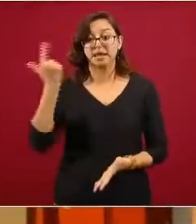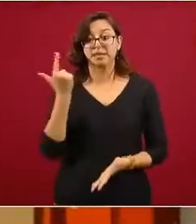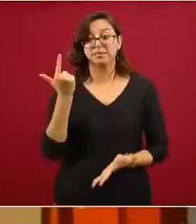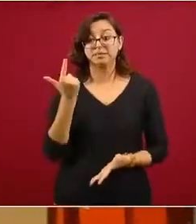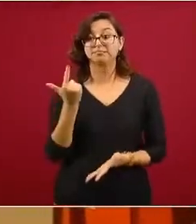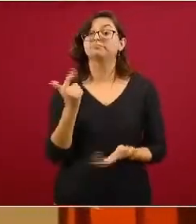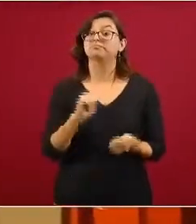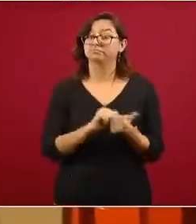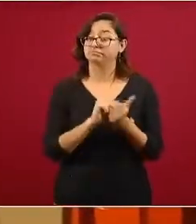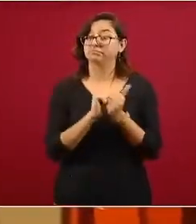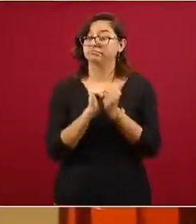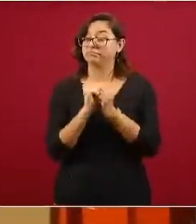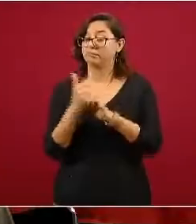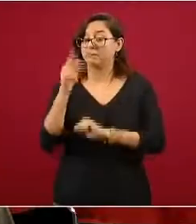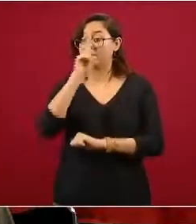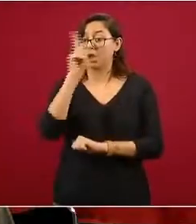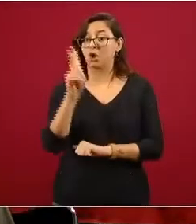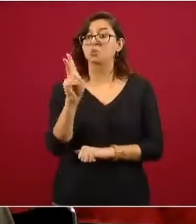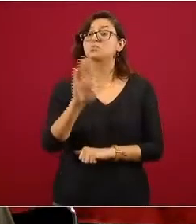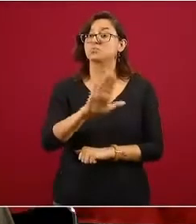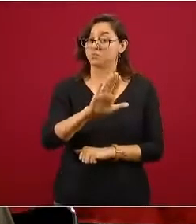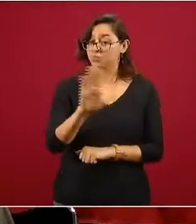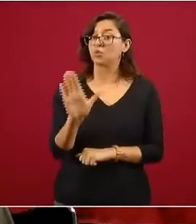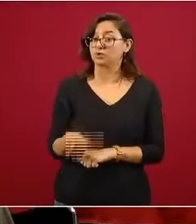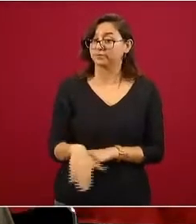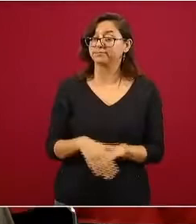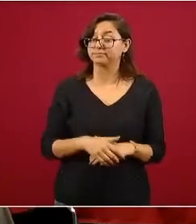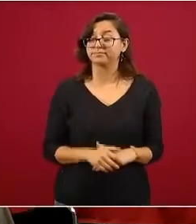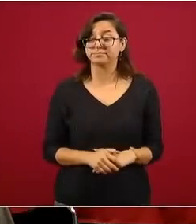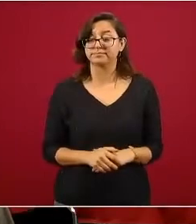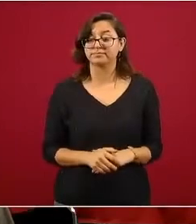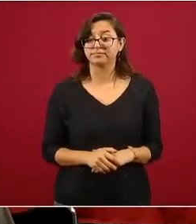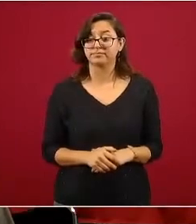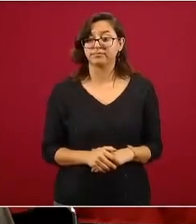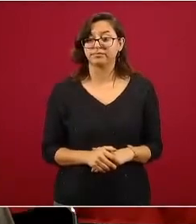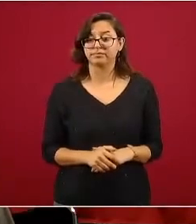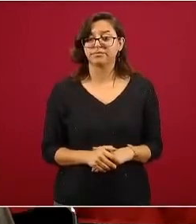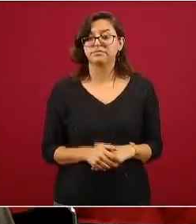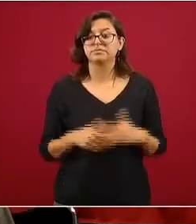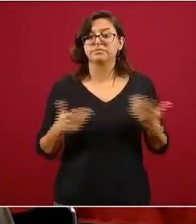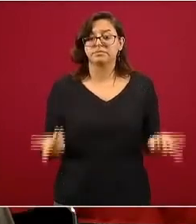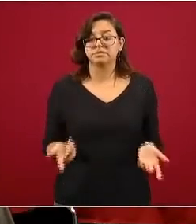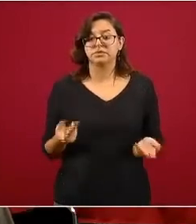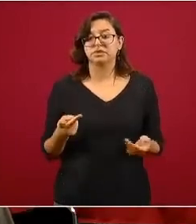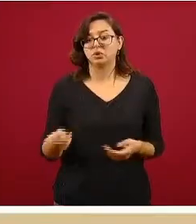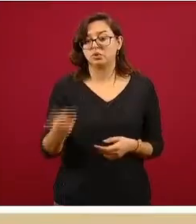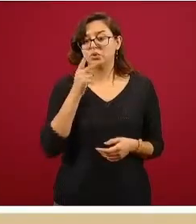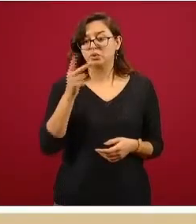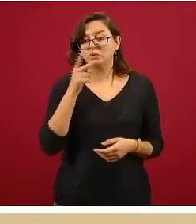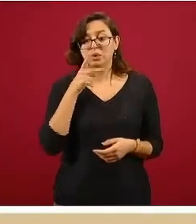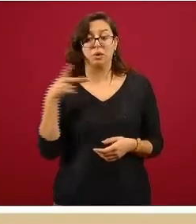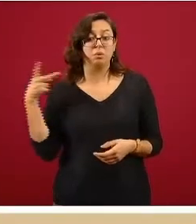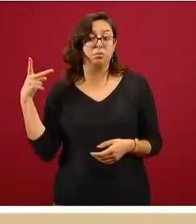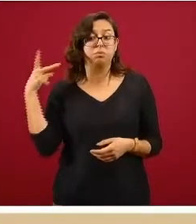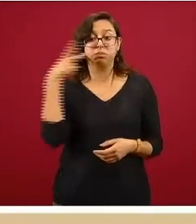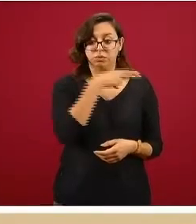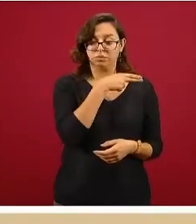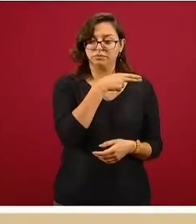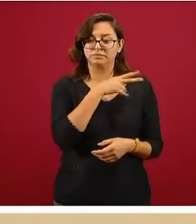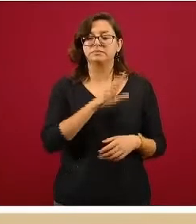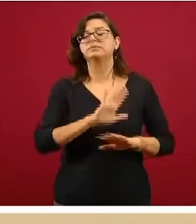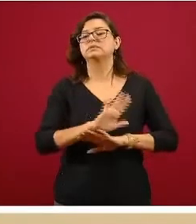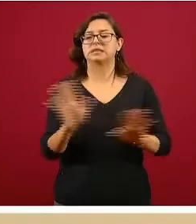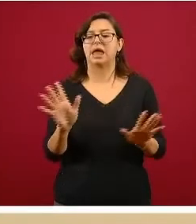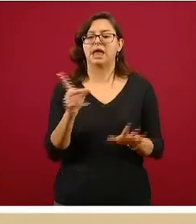los chances de morir por COVID, cualquiera de ellos. La cesación del tabaco debe de ser una